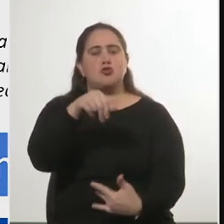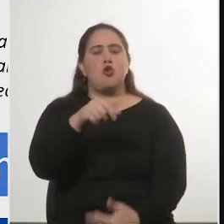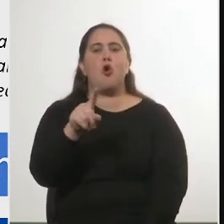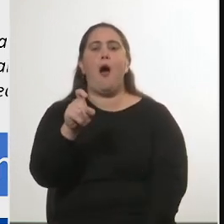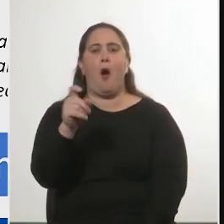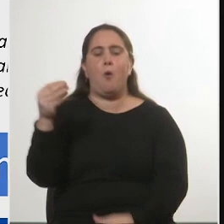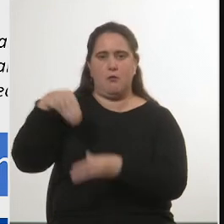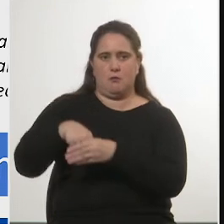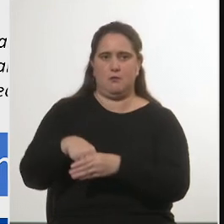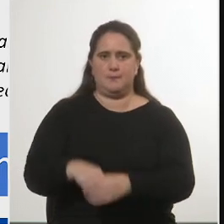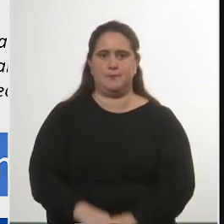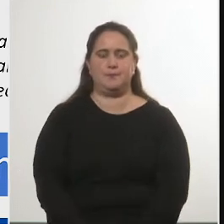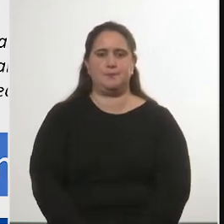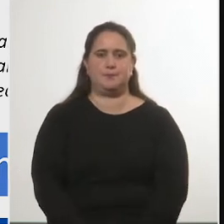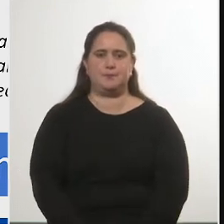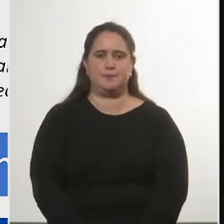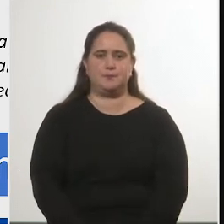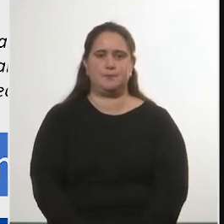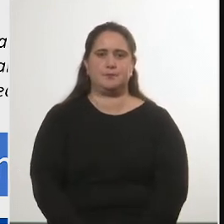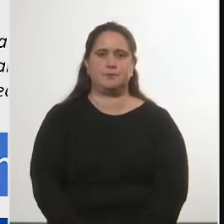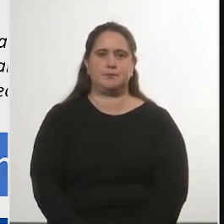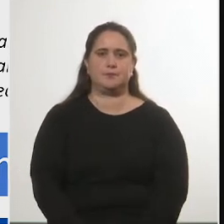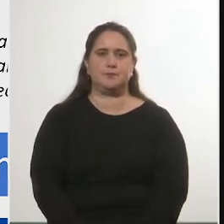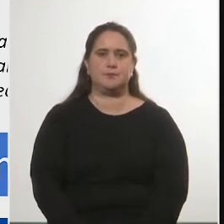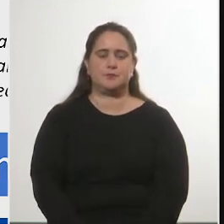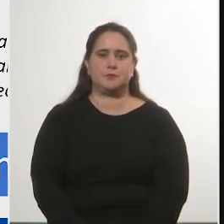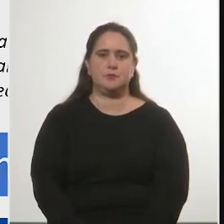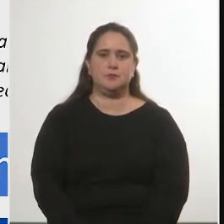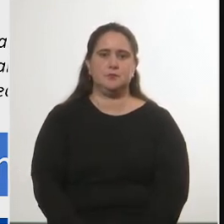el agua potable. ¿Es